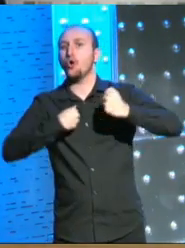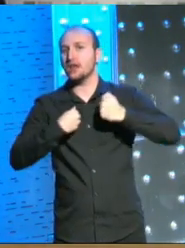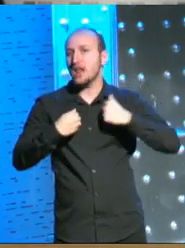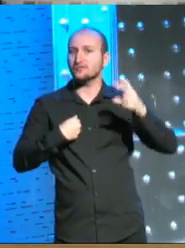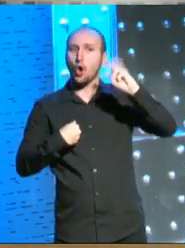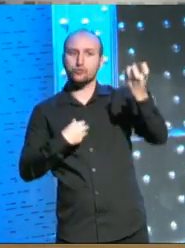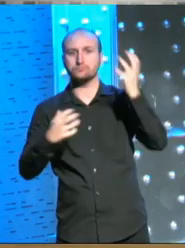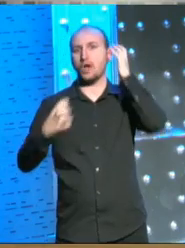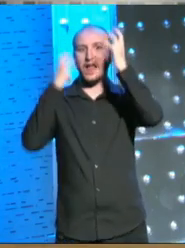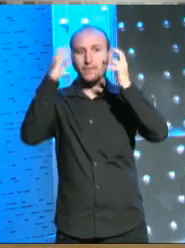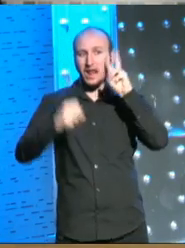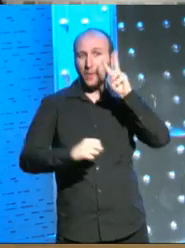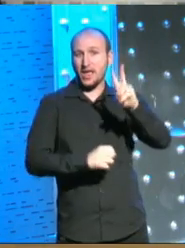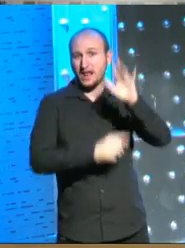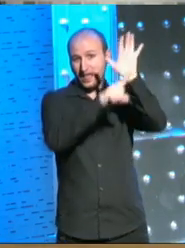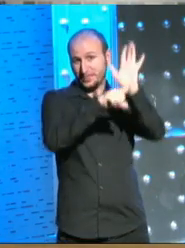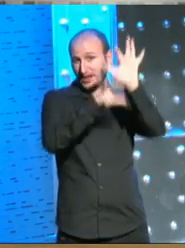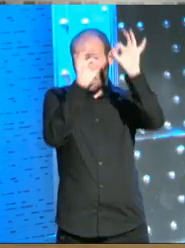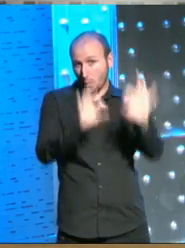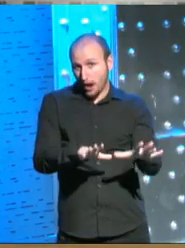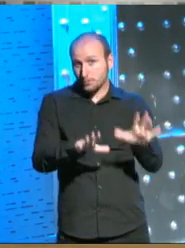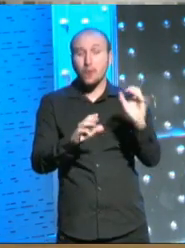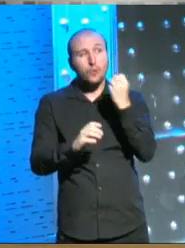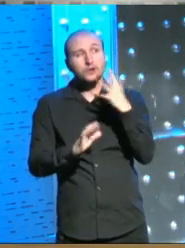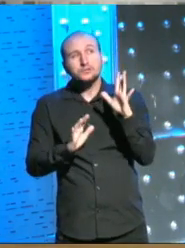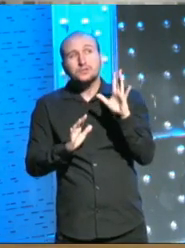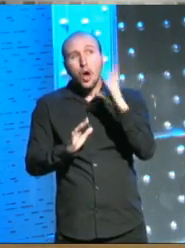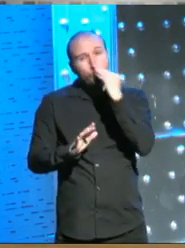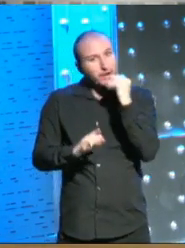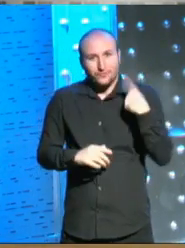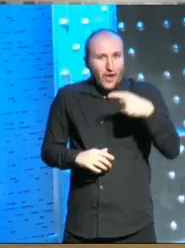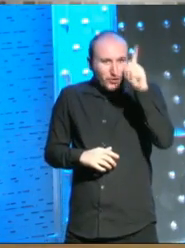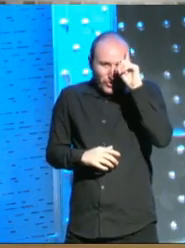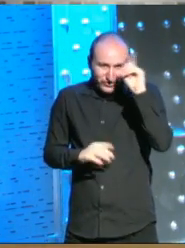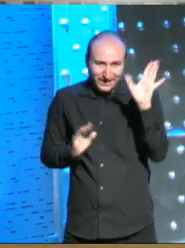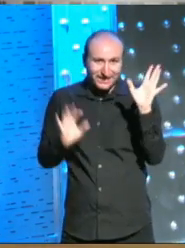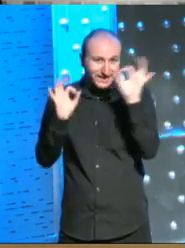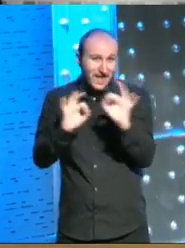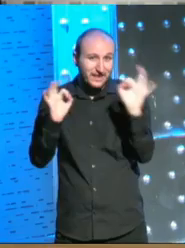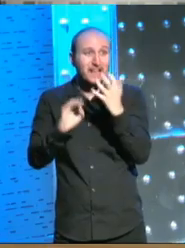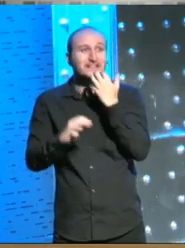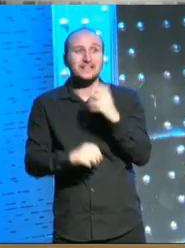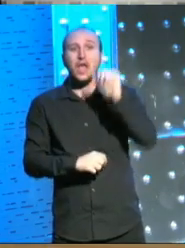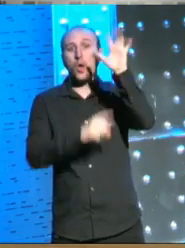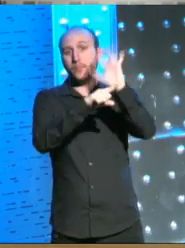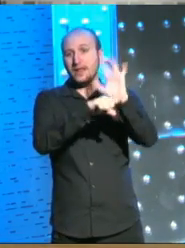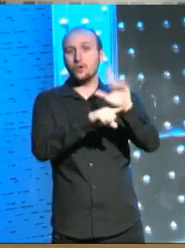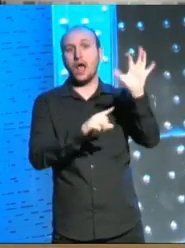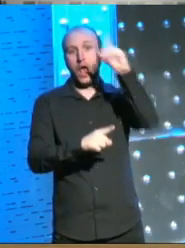los... Bueno, con los monos leí una vez un artículo, con los perros no lo sabemos, desde luego, si ven las películas, si ven una imagen que se mueve,